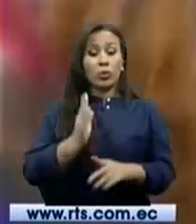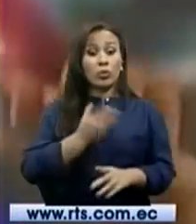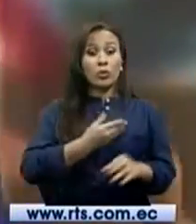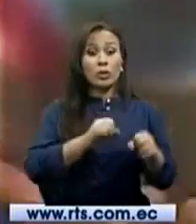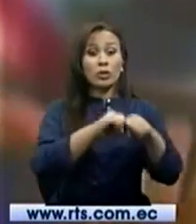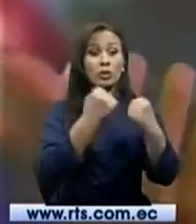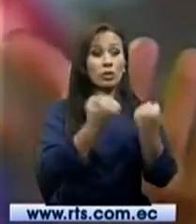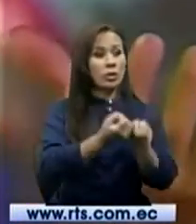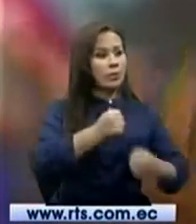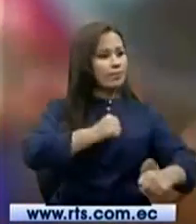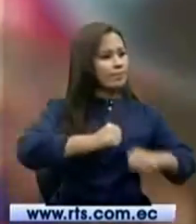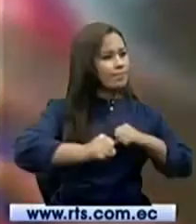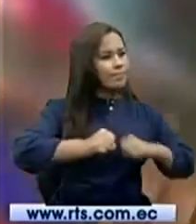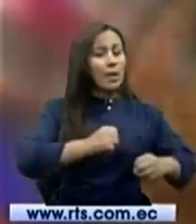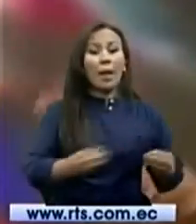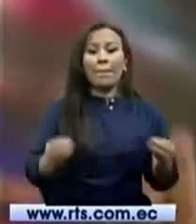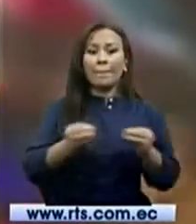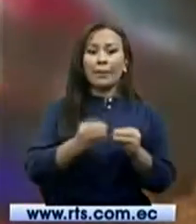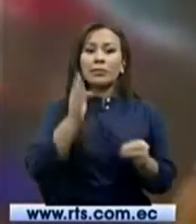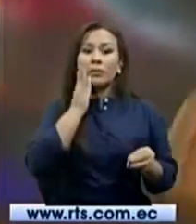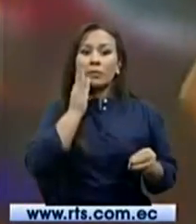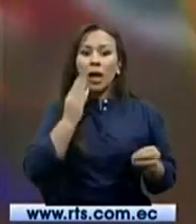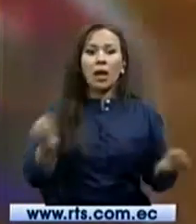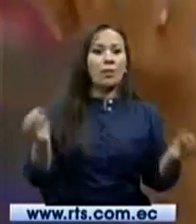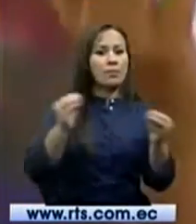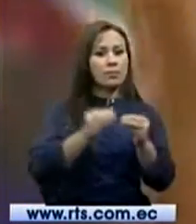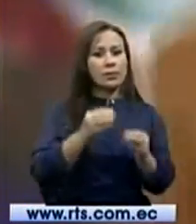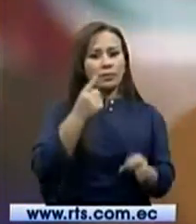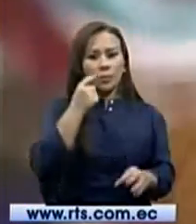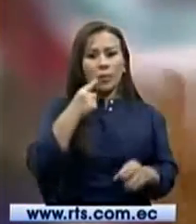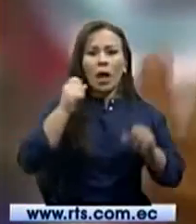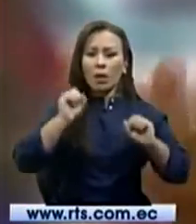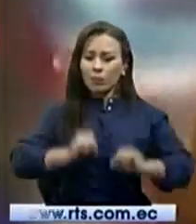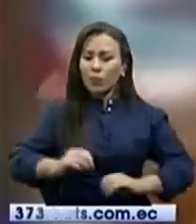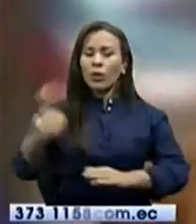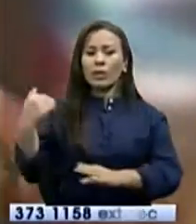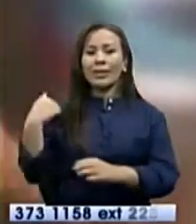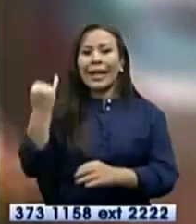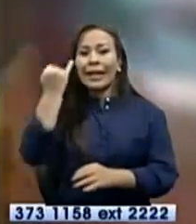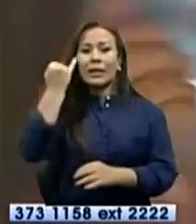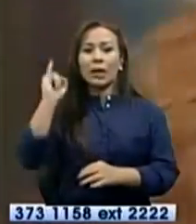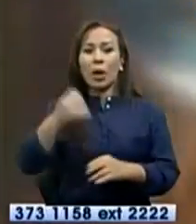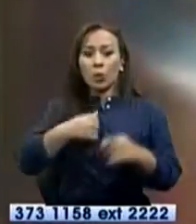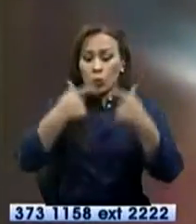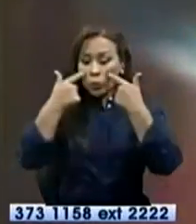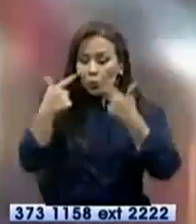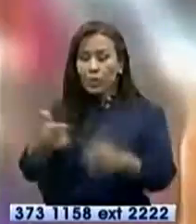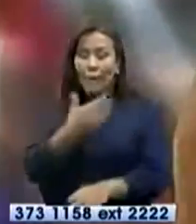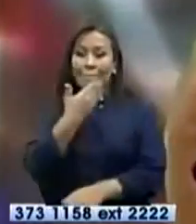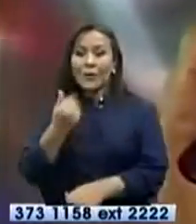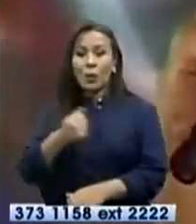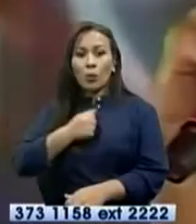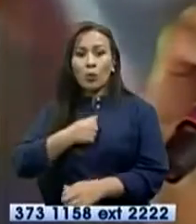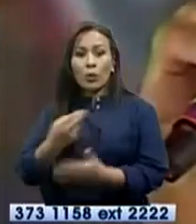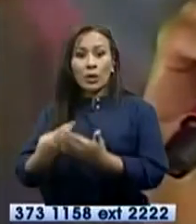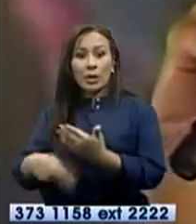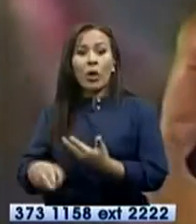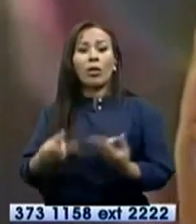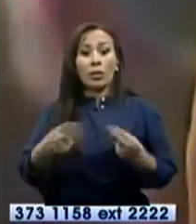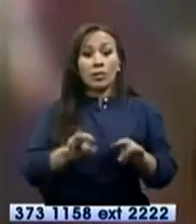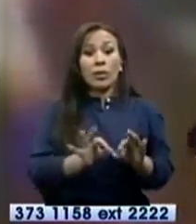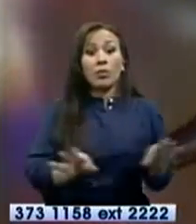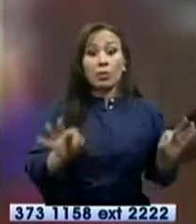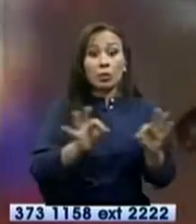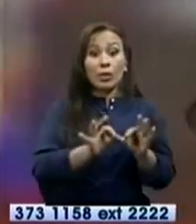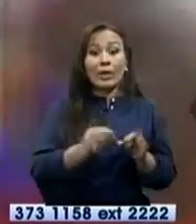cada vez más madres, más padres puedan acceder a esa opción y cuidar de mejor manera a sus hijos. Y también tiene importante